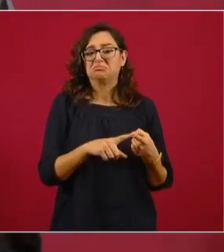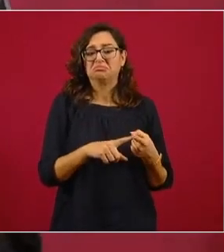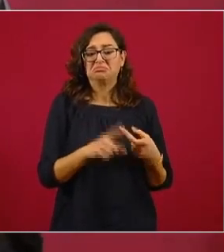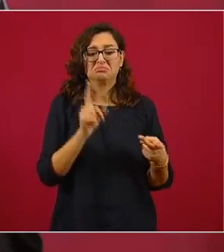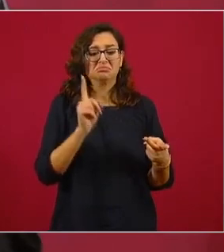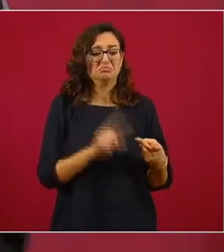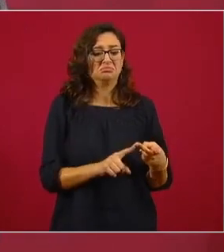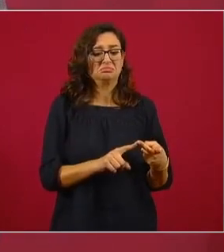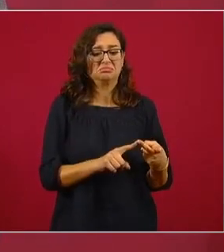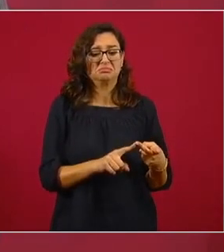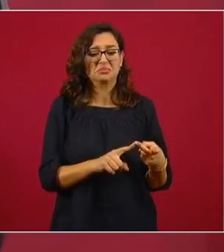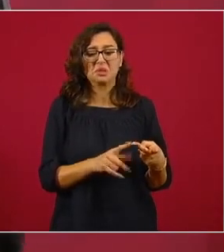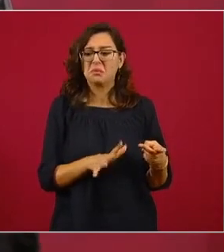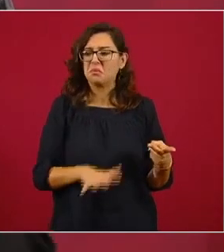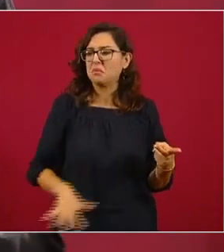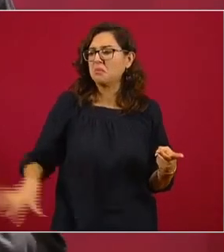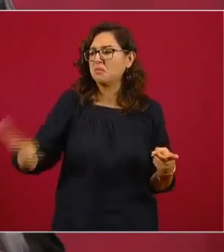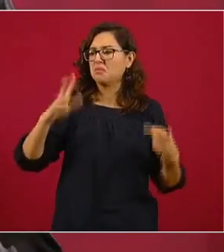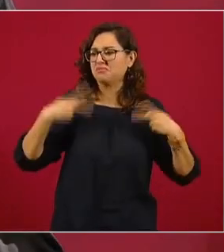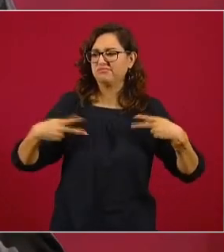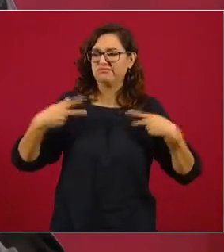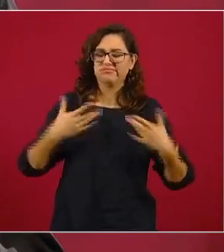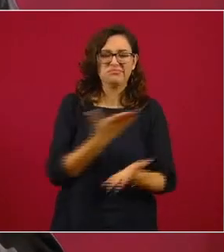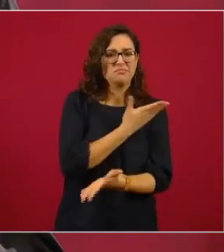un régimen antipopular,